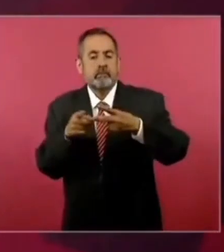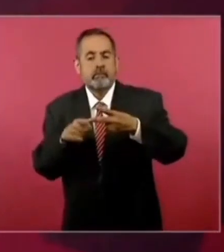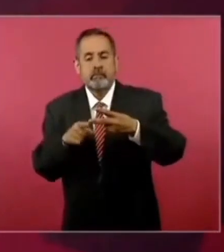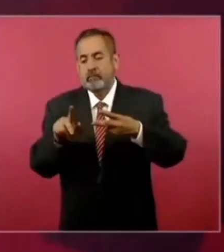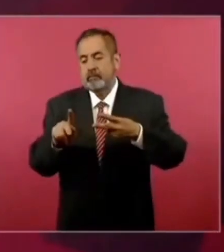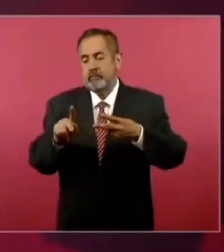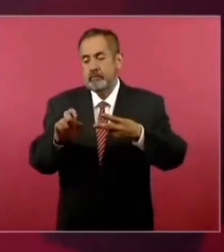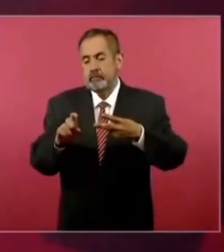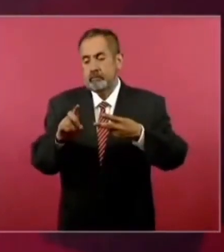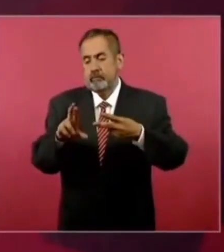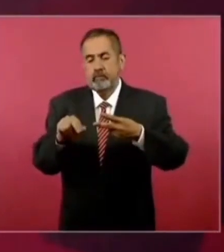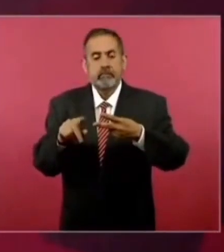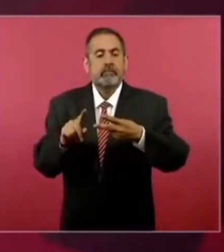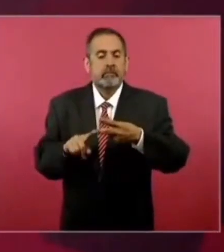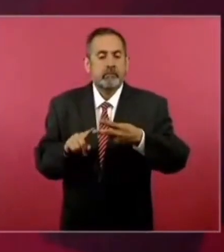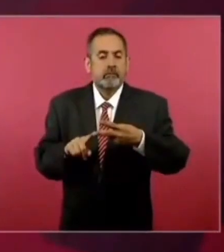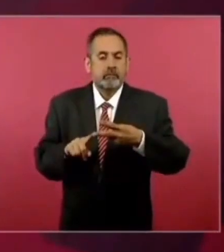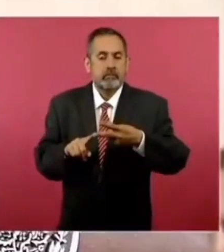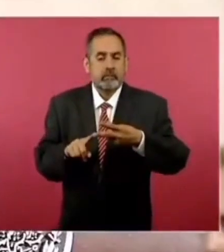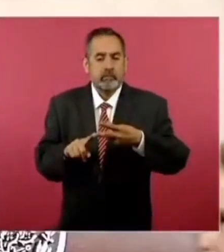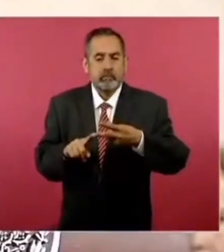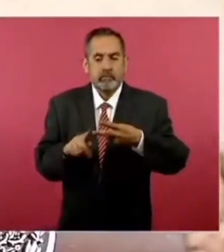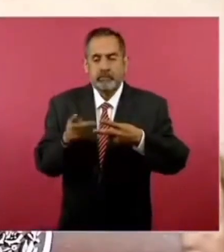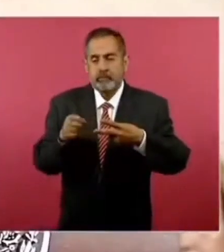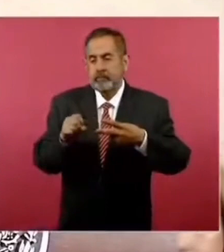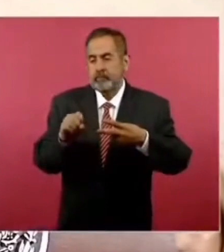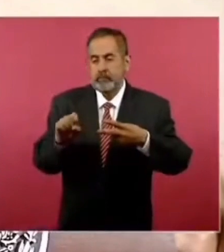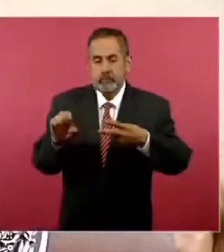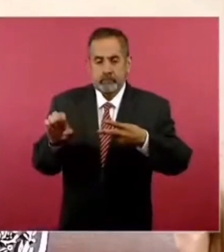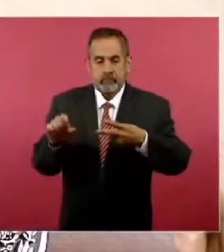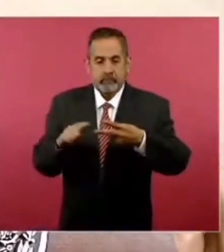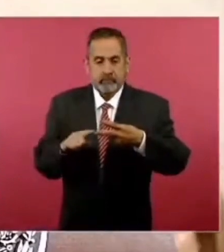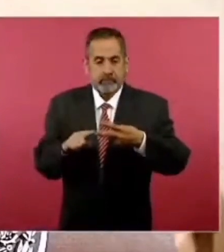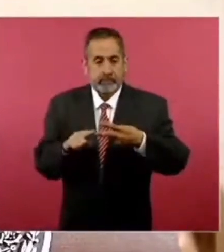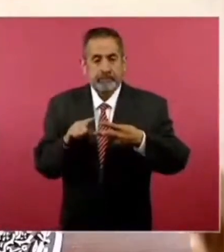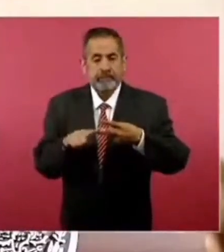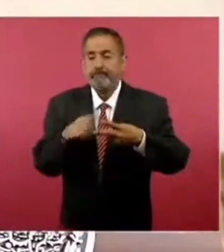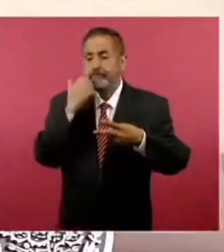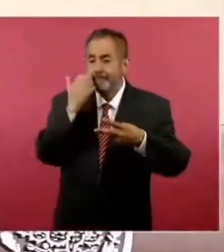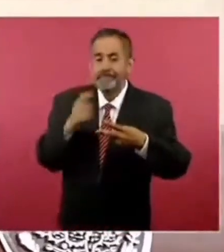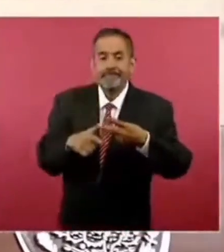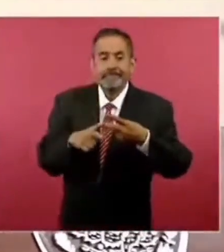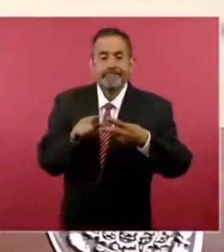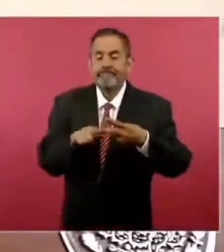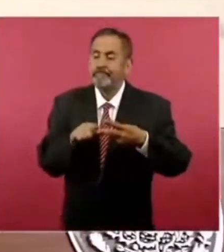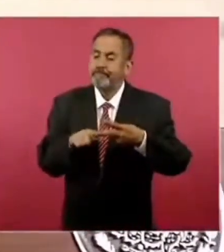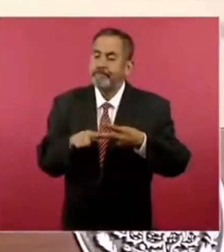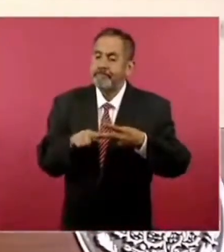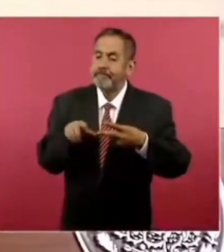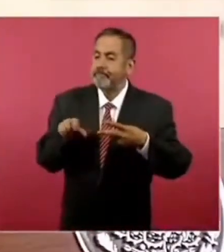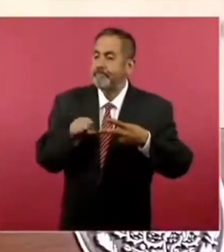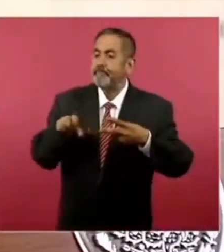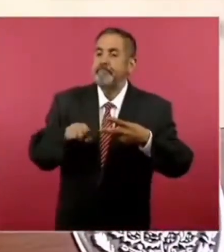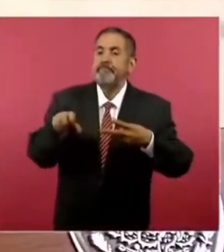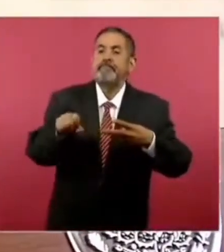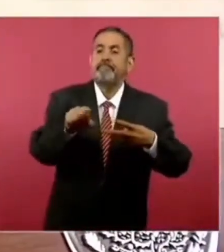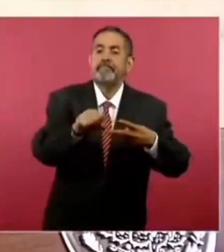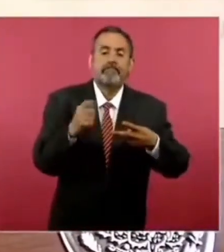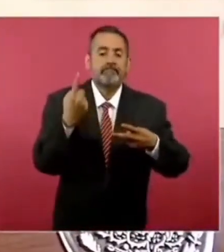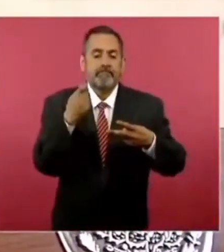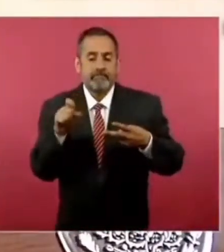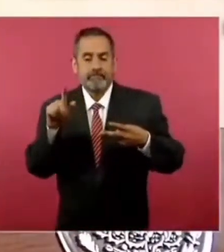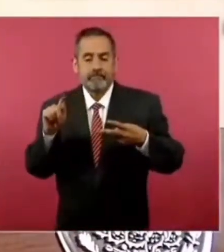Pedro Sánchez, del PSOE, buscaría tener los